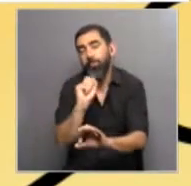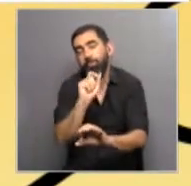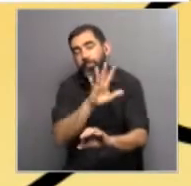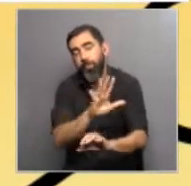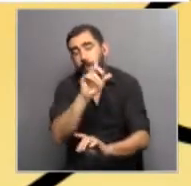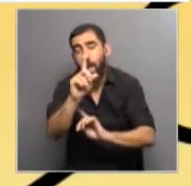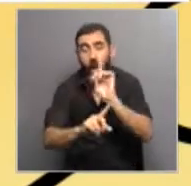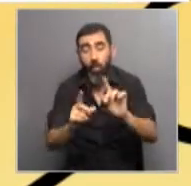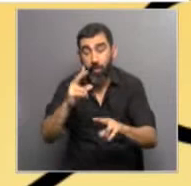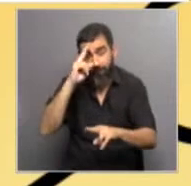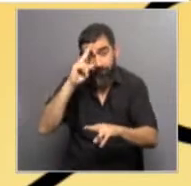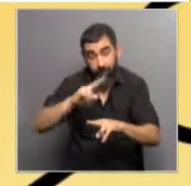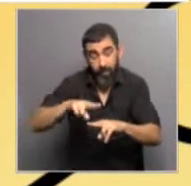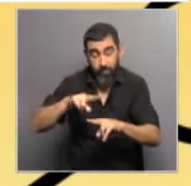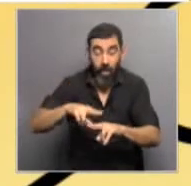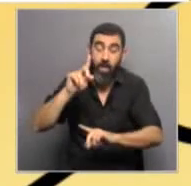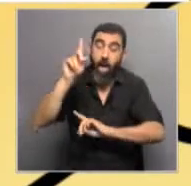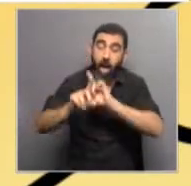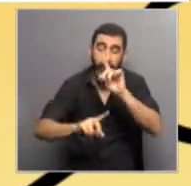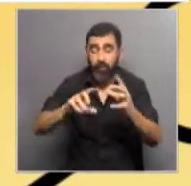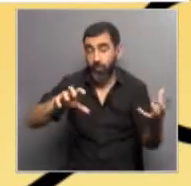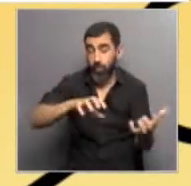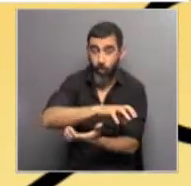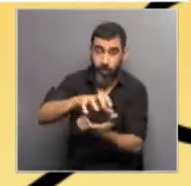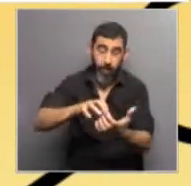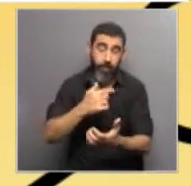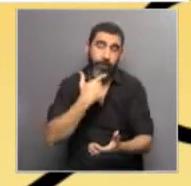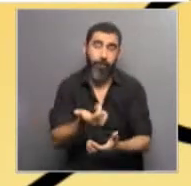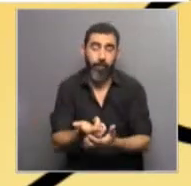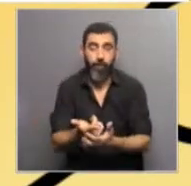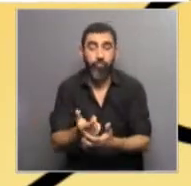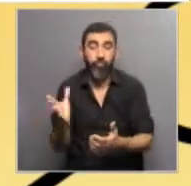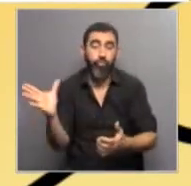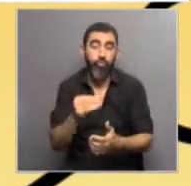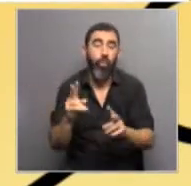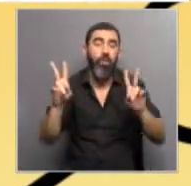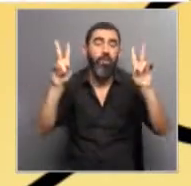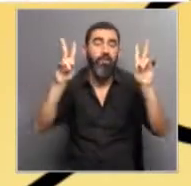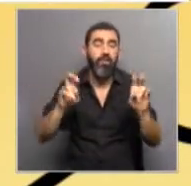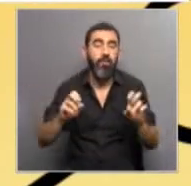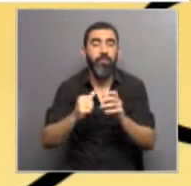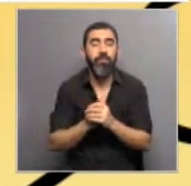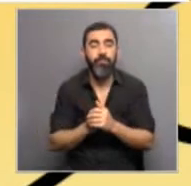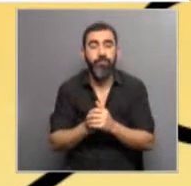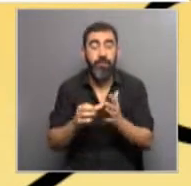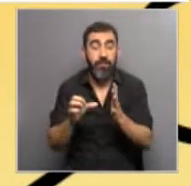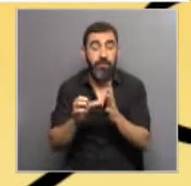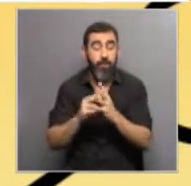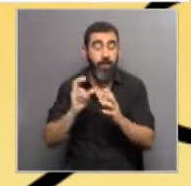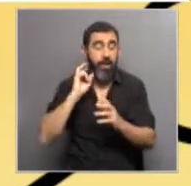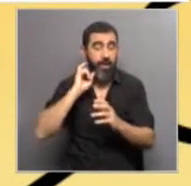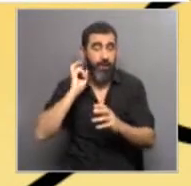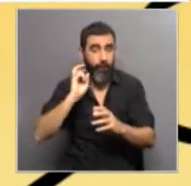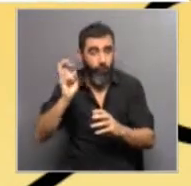de ciertas patologías que a veces son muy complejas. Por ejemplo, todas las patologías relacionadas con sistema nervioso